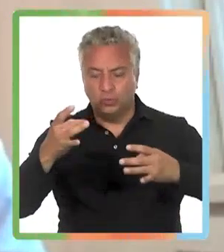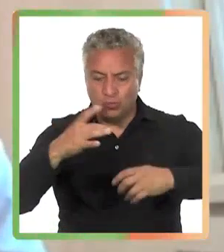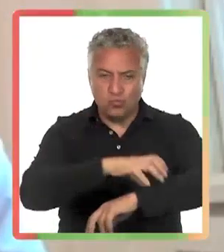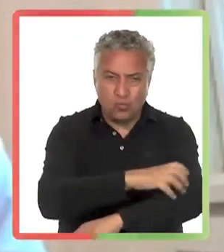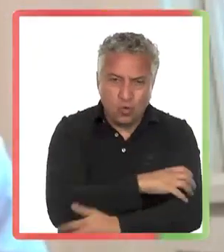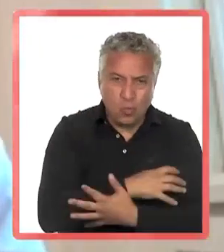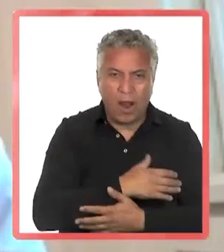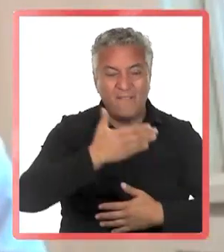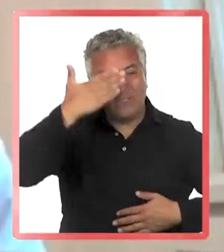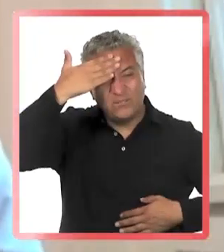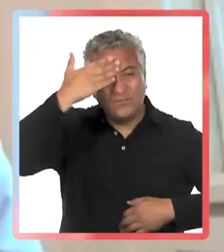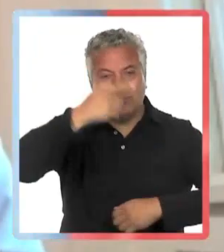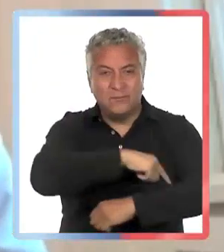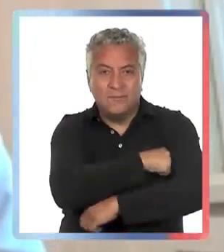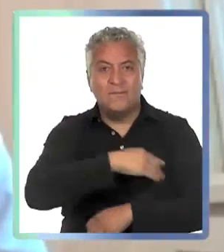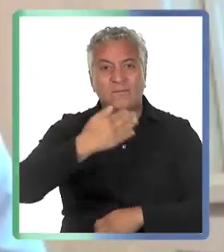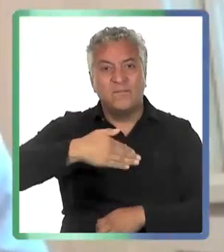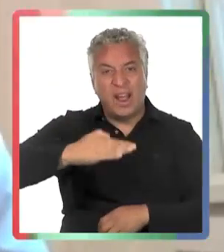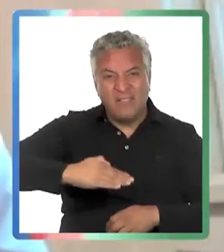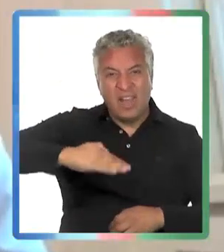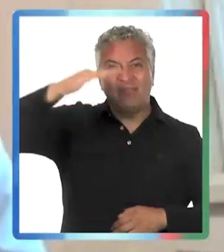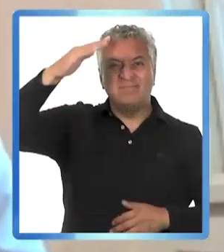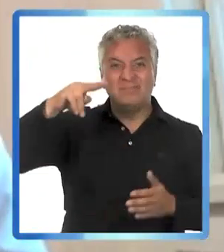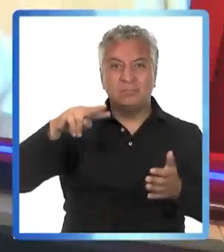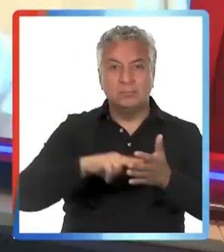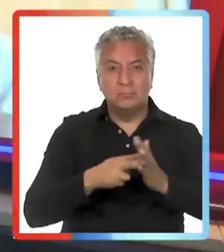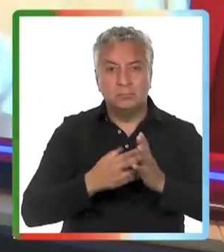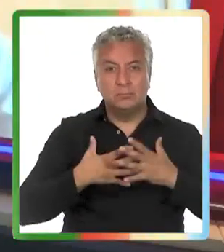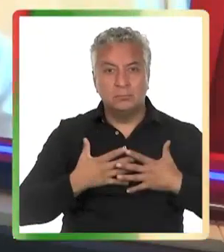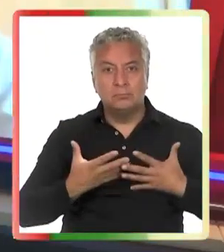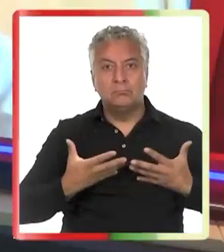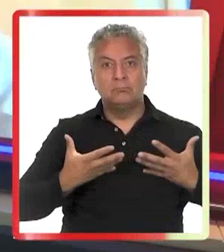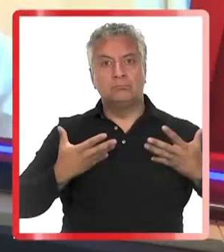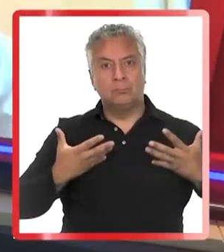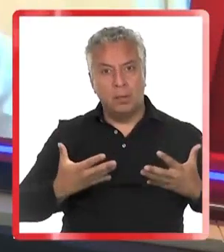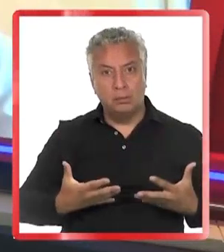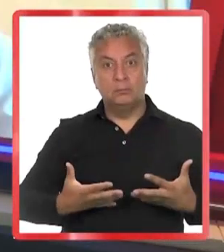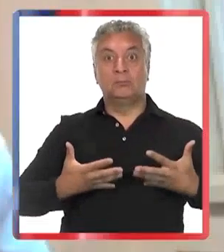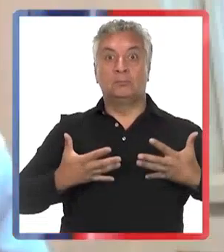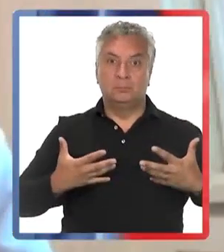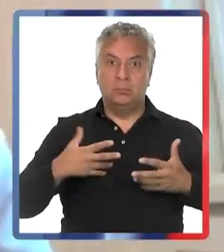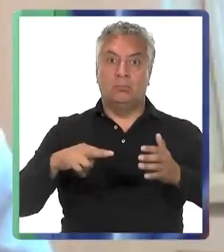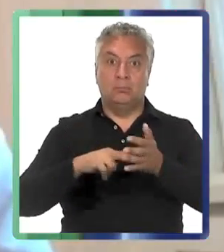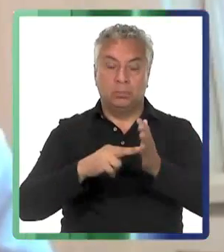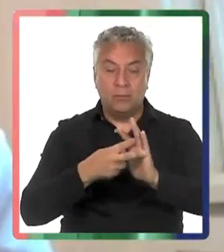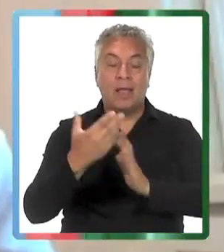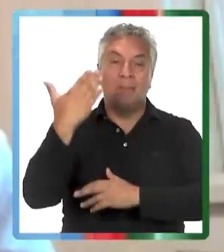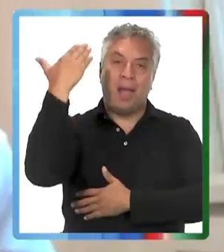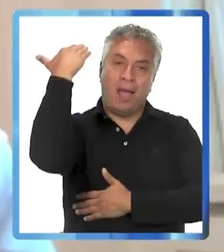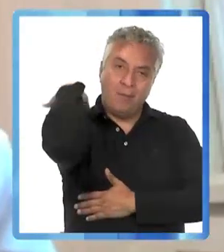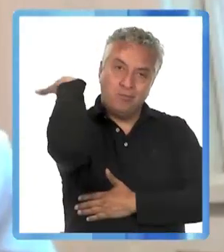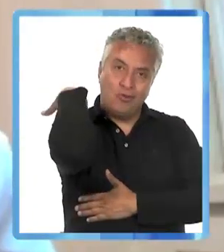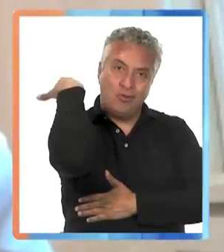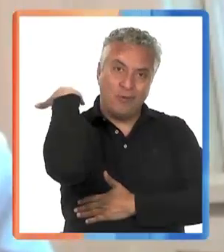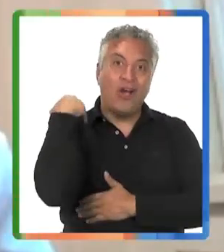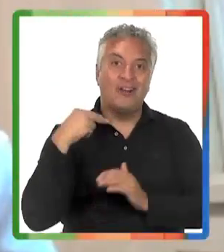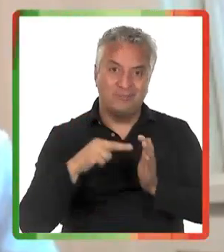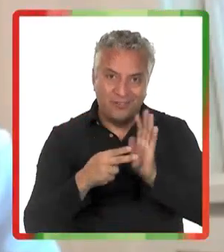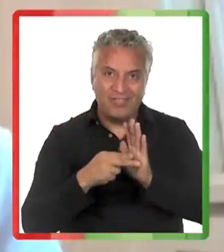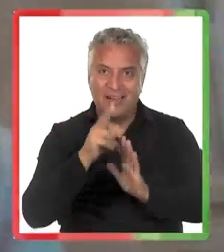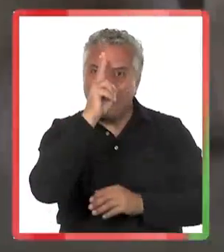dolor de cabeza, fiebre y dificultad respiratoria cuando ya comienza a comprometer los pulmones, o sea, parecido a una